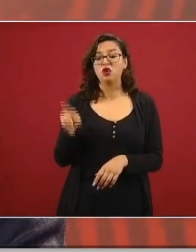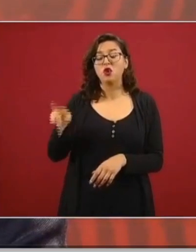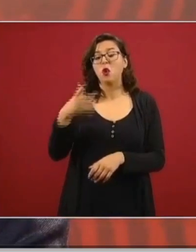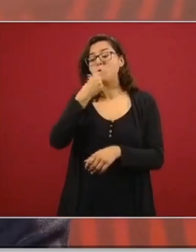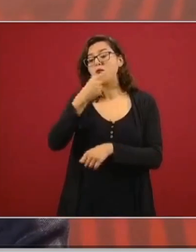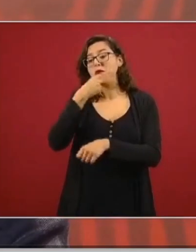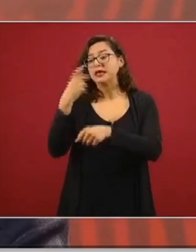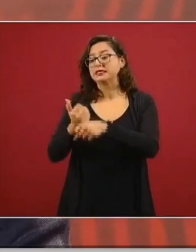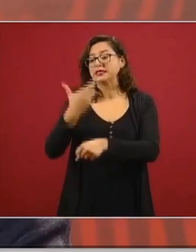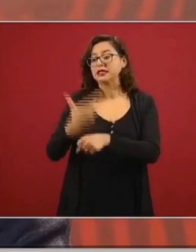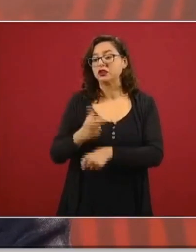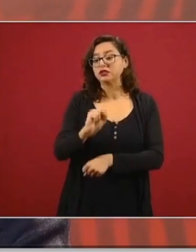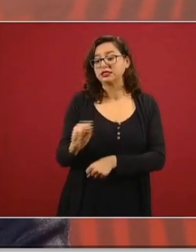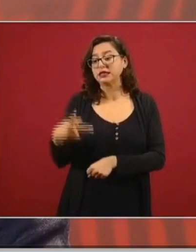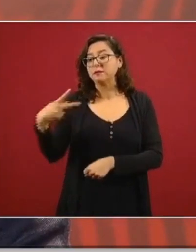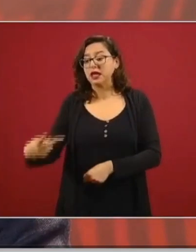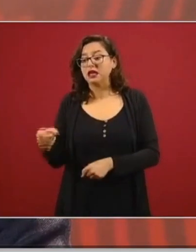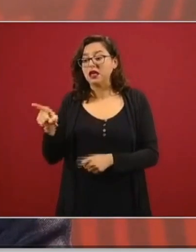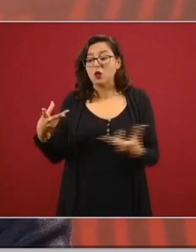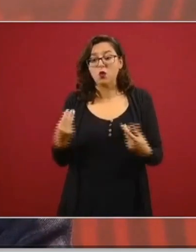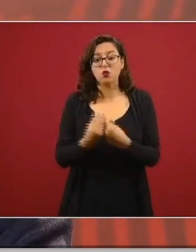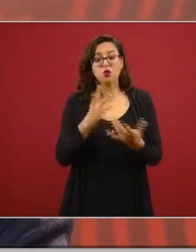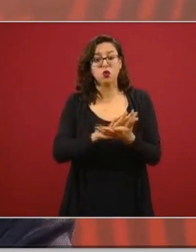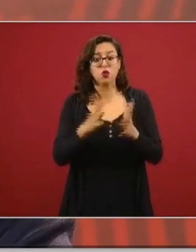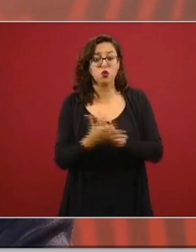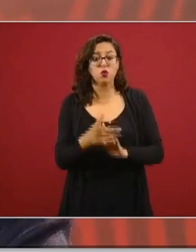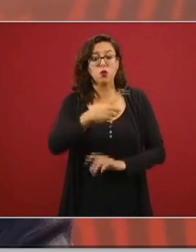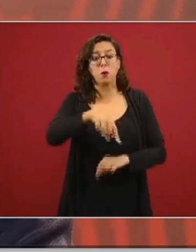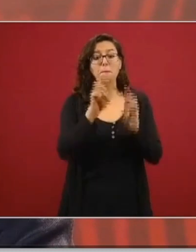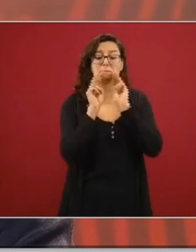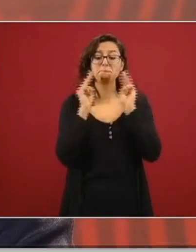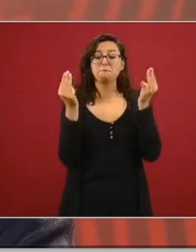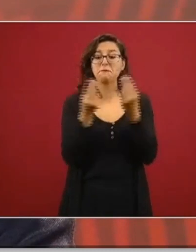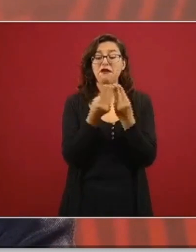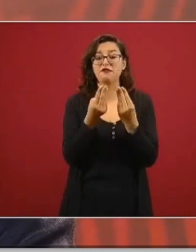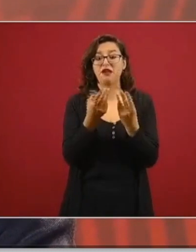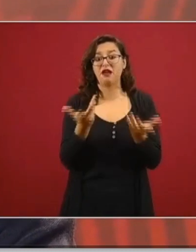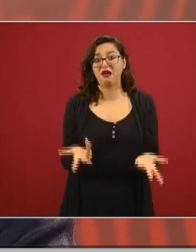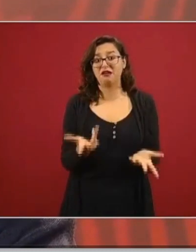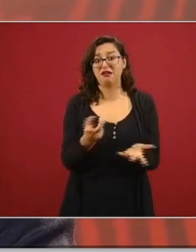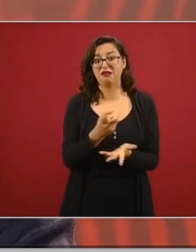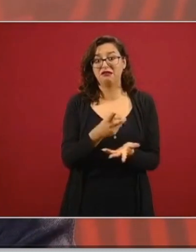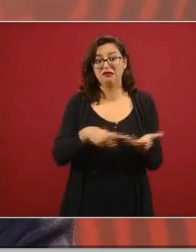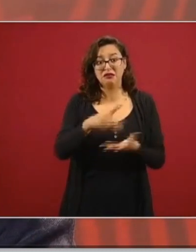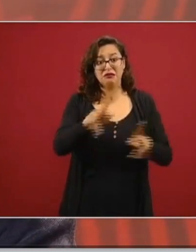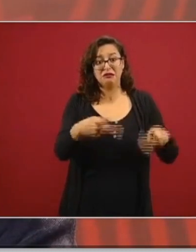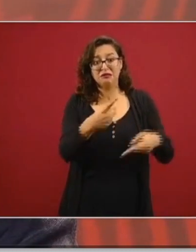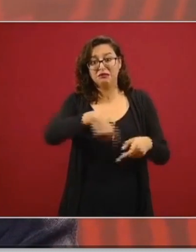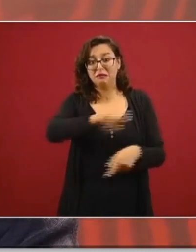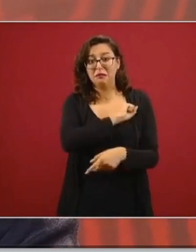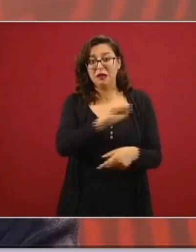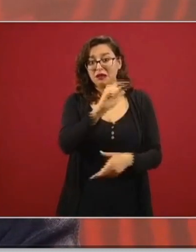estaba al servicio. de una de las bandas de la delincuencia organizada.